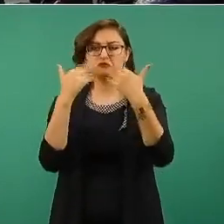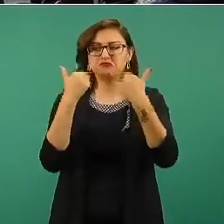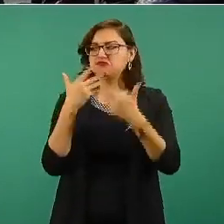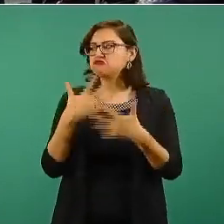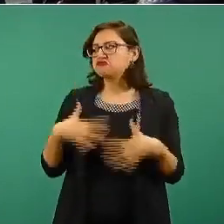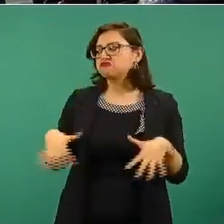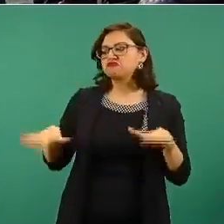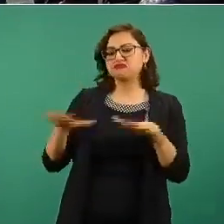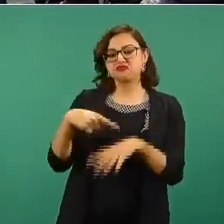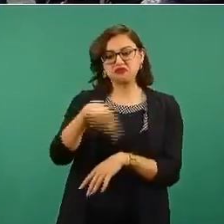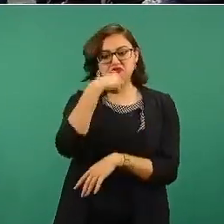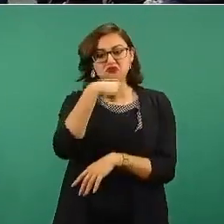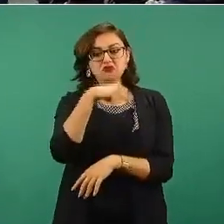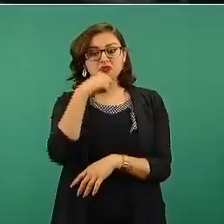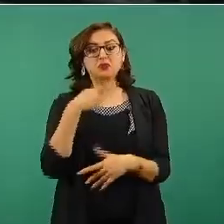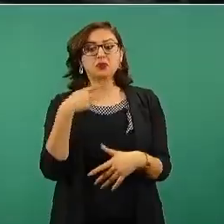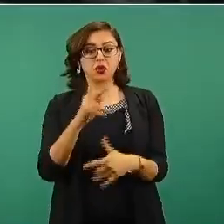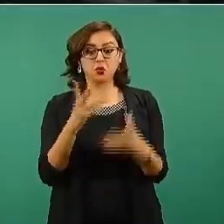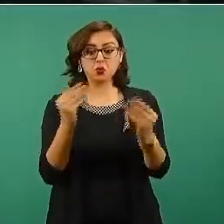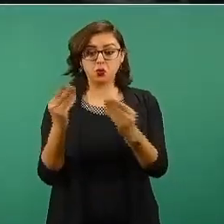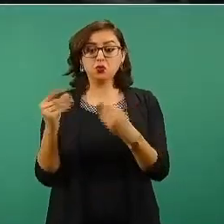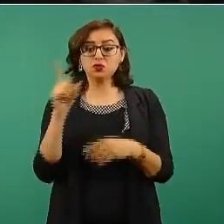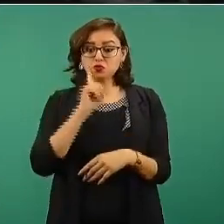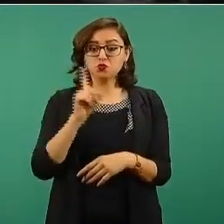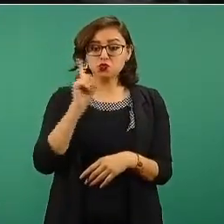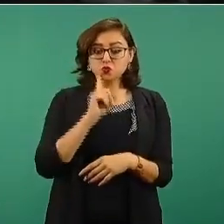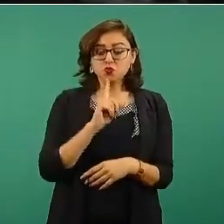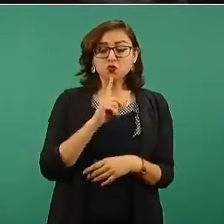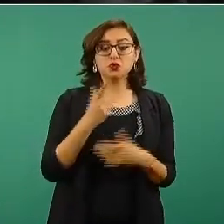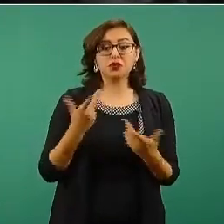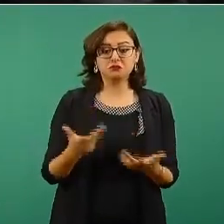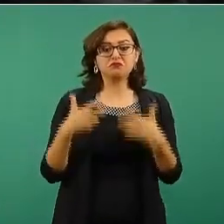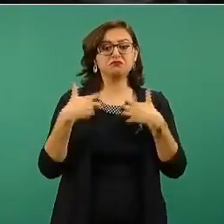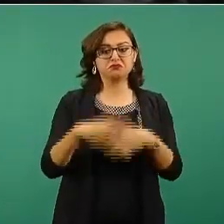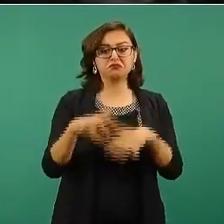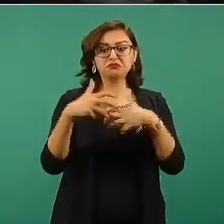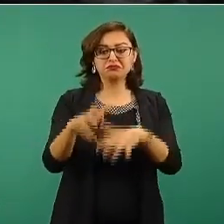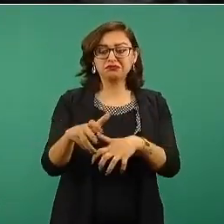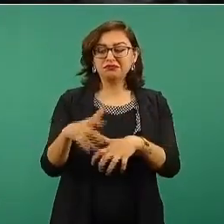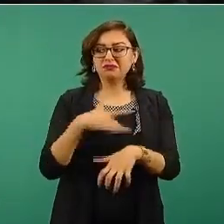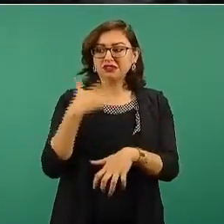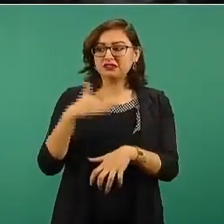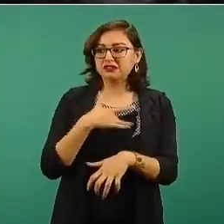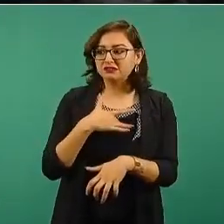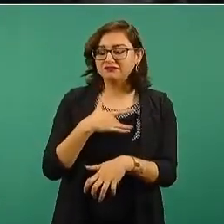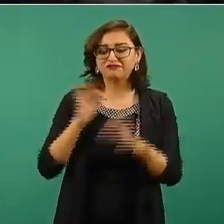o todas las mujeres que al menos yo entrevisté, pues precisamente no tienen la tranquilidad actualmente de